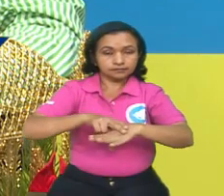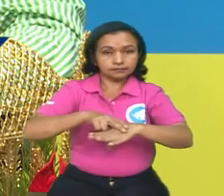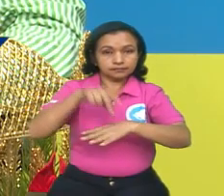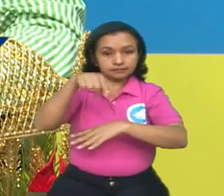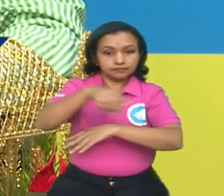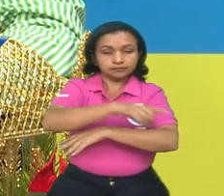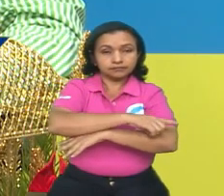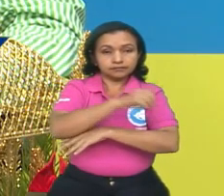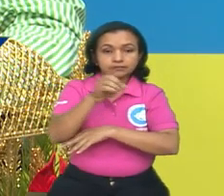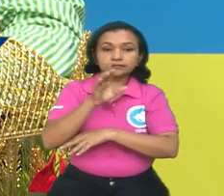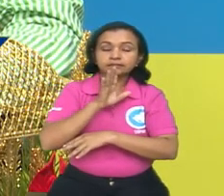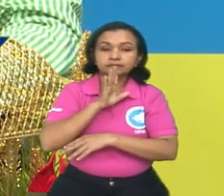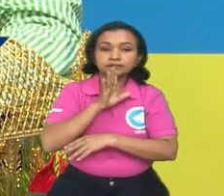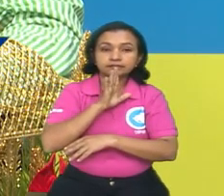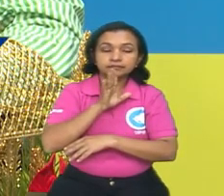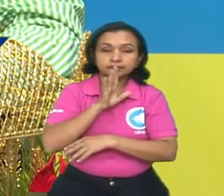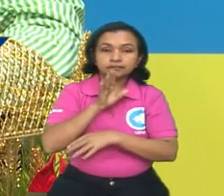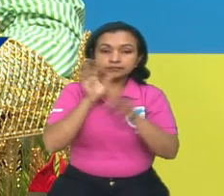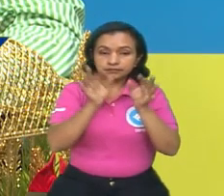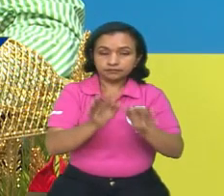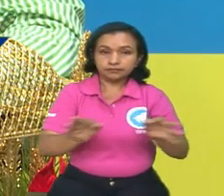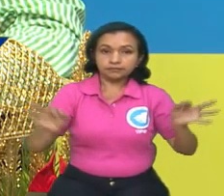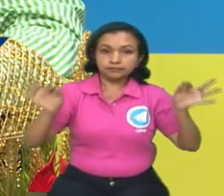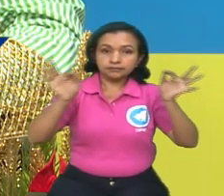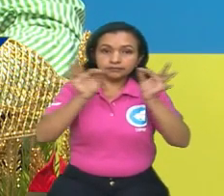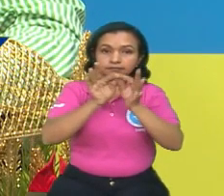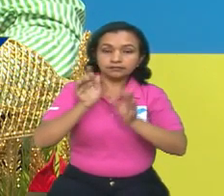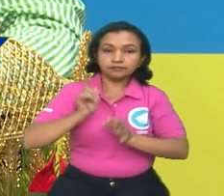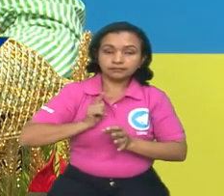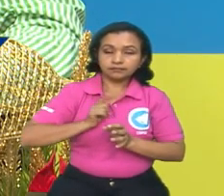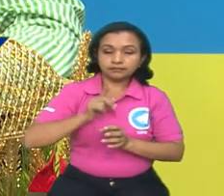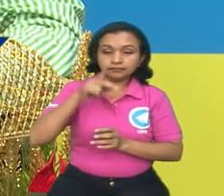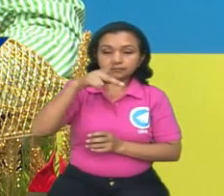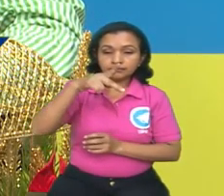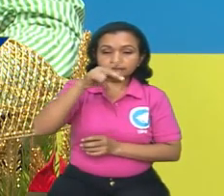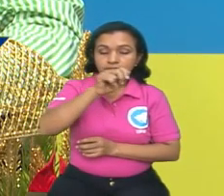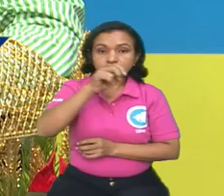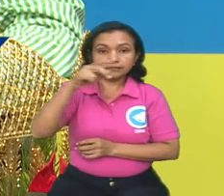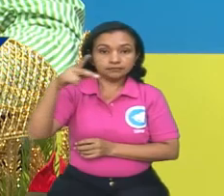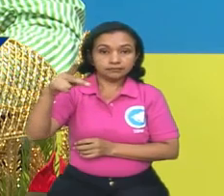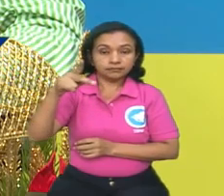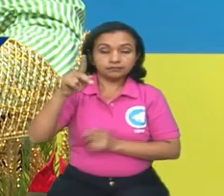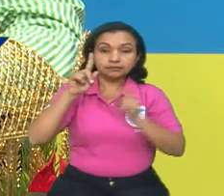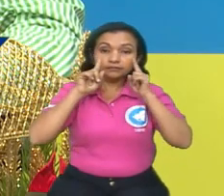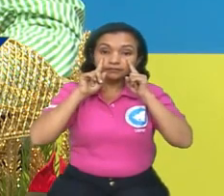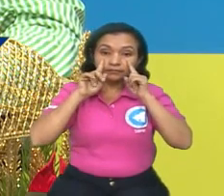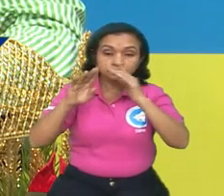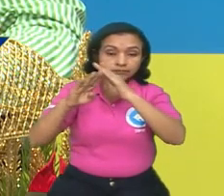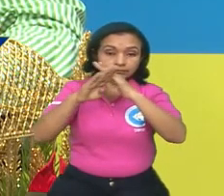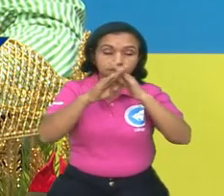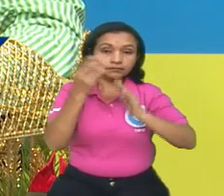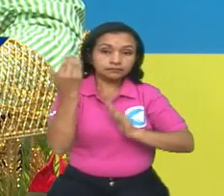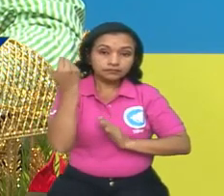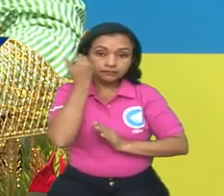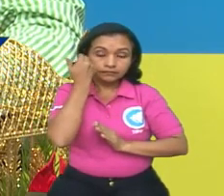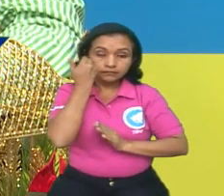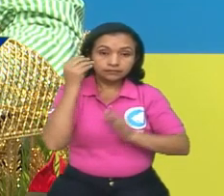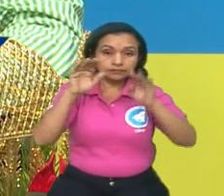estamos conversando sobre la importancia que tiene el Papá Nicolau para la prevención de las enfermedades de la